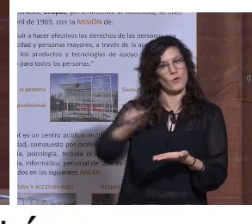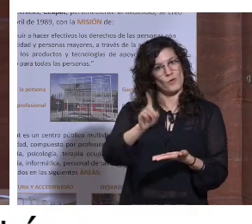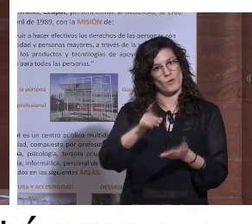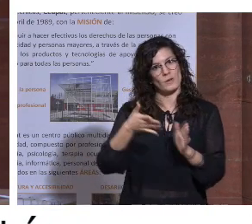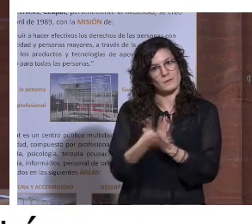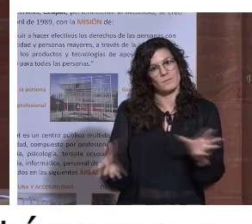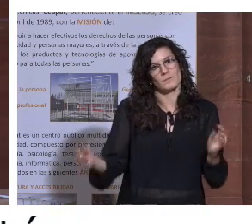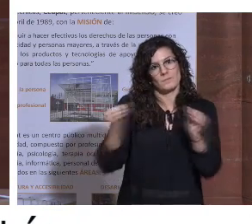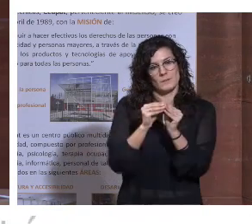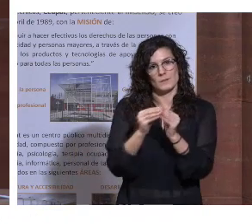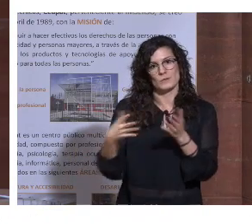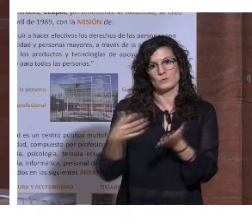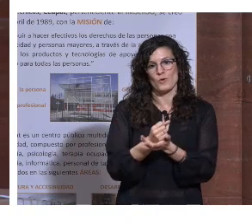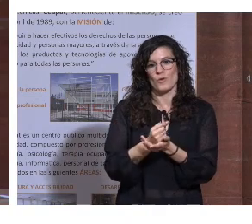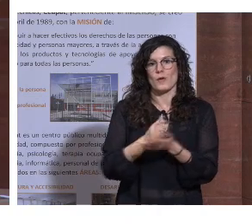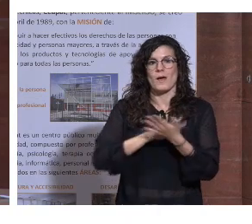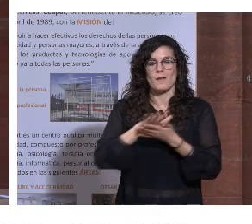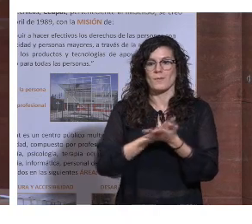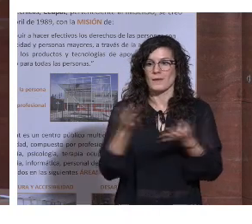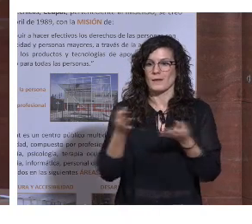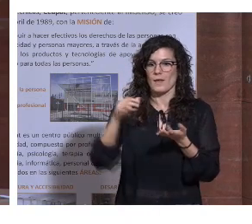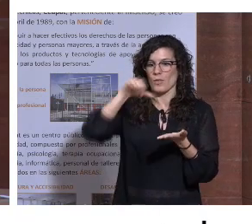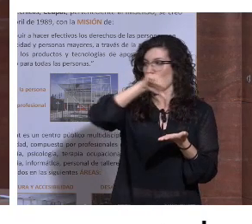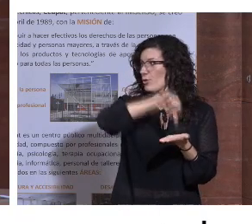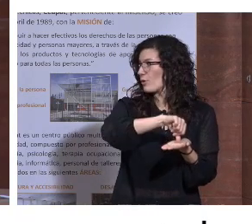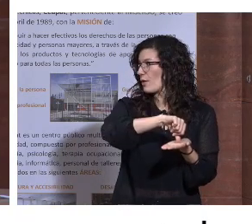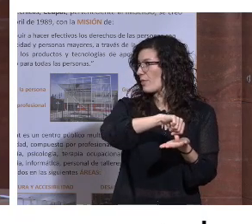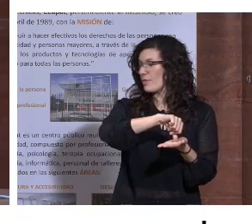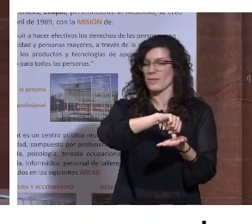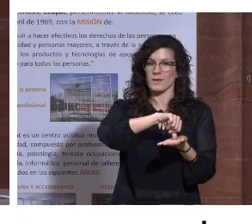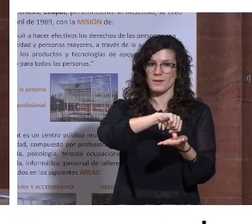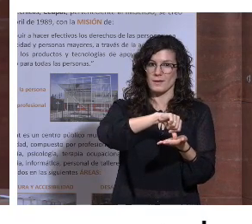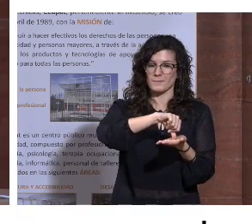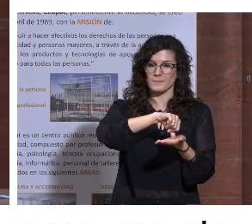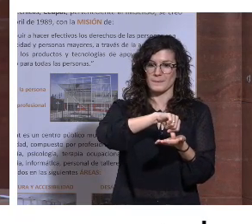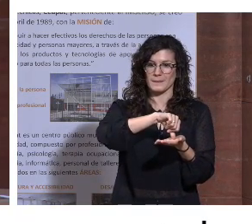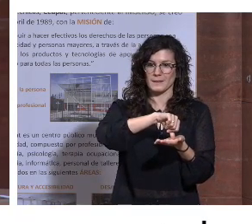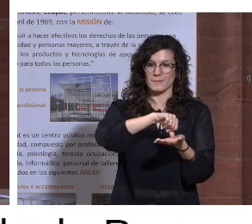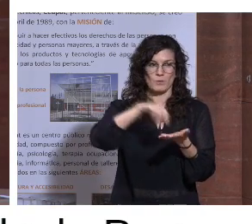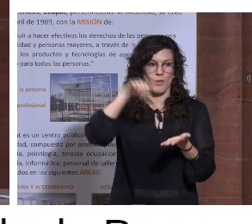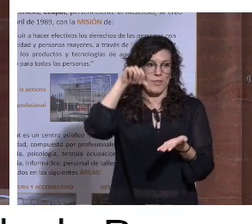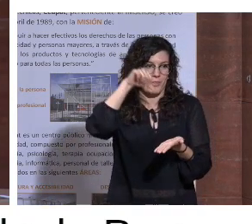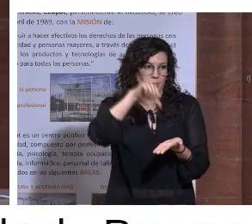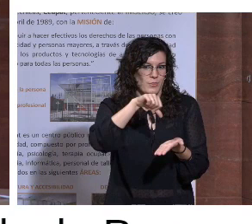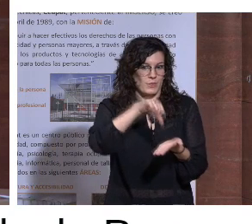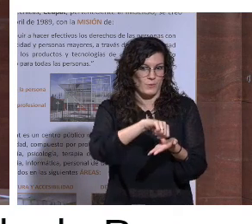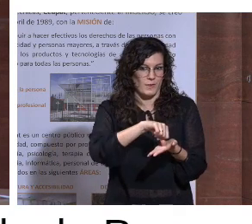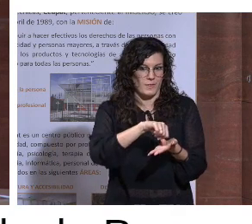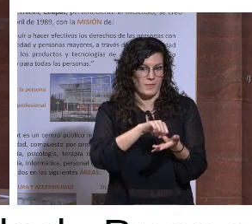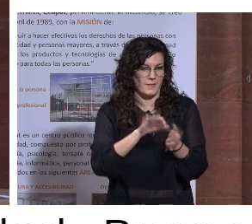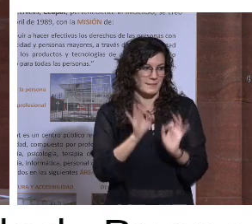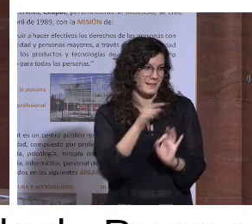todo, y ese todo es la ciudad. Bueno, lo digo a Nieves por la parte que te